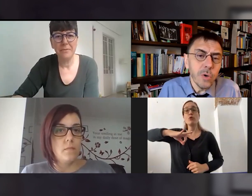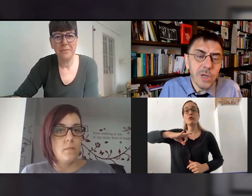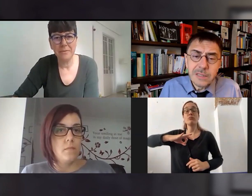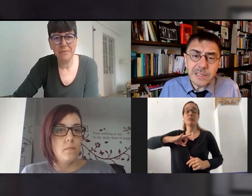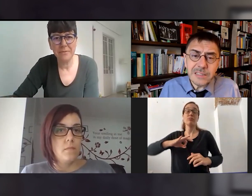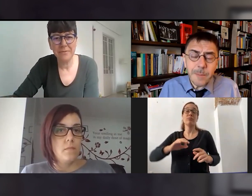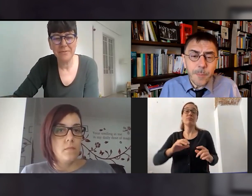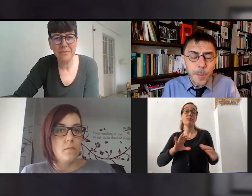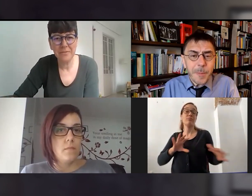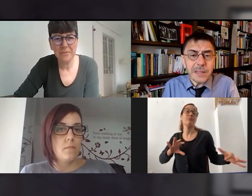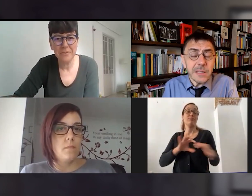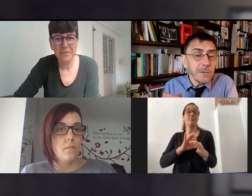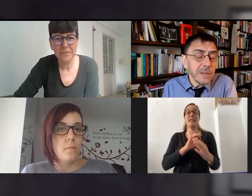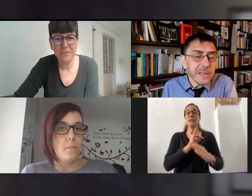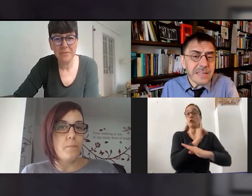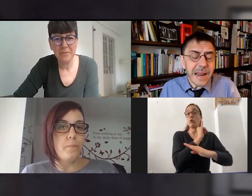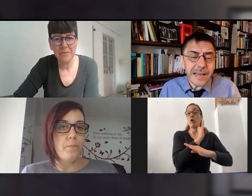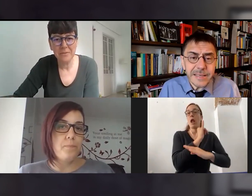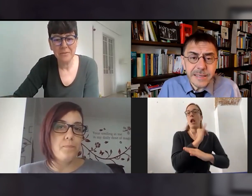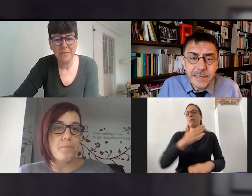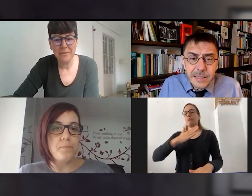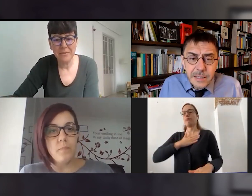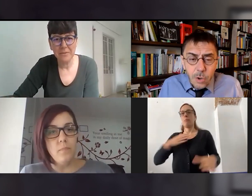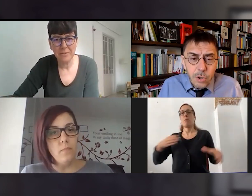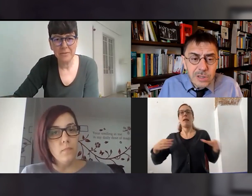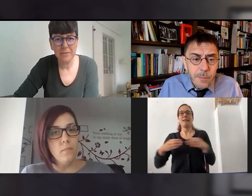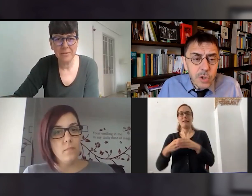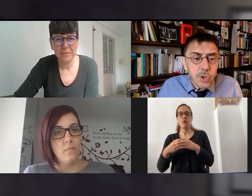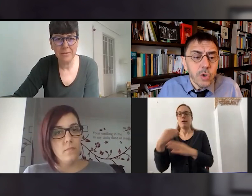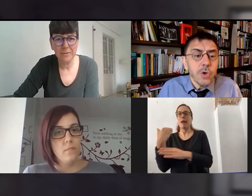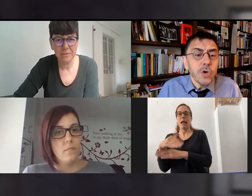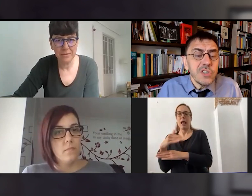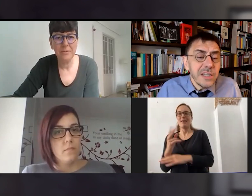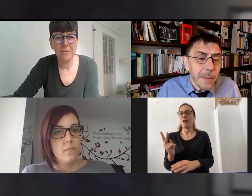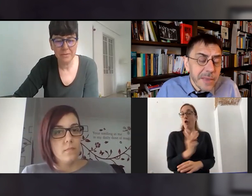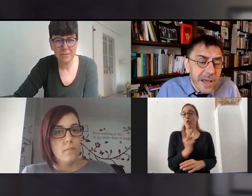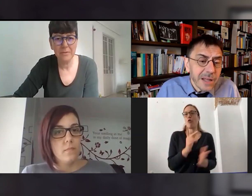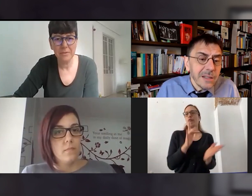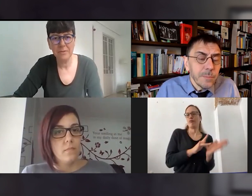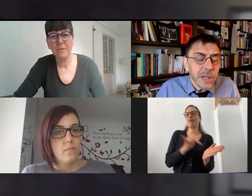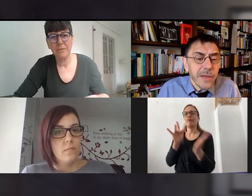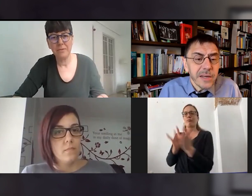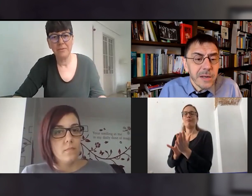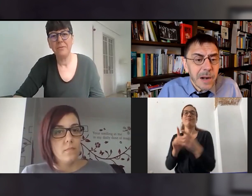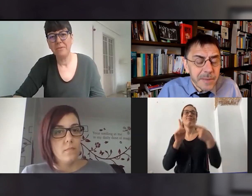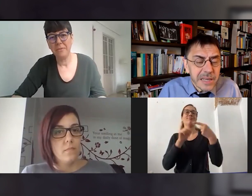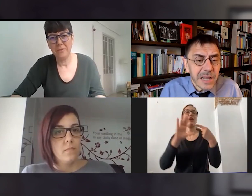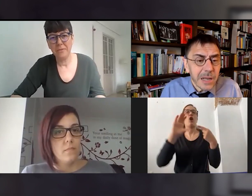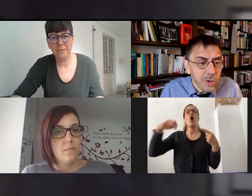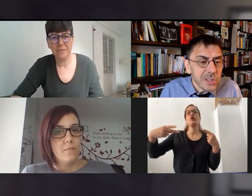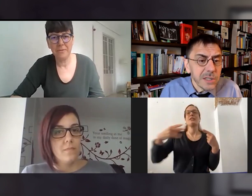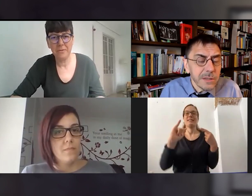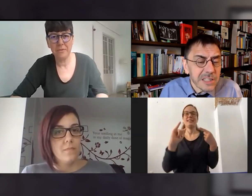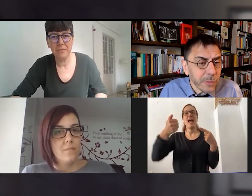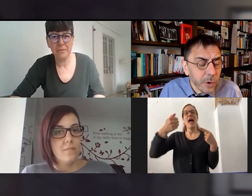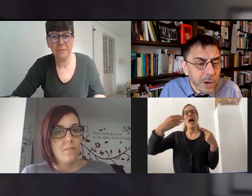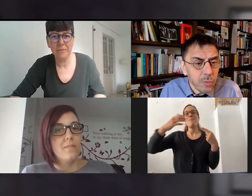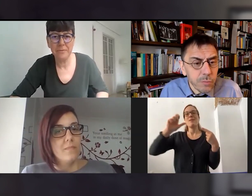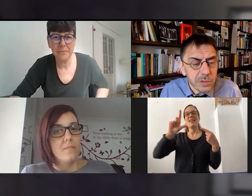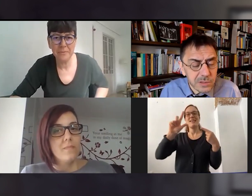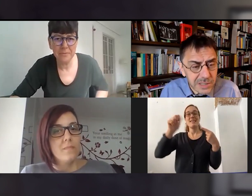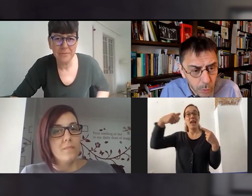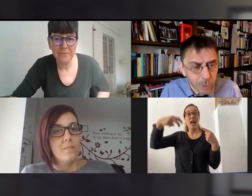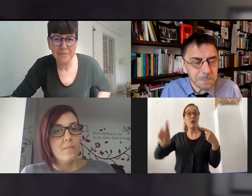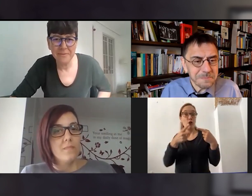como desde el propio partido y desde la calle. Hoy contamos con Conchi Avellán, diputada en el Parlamento catalán. Conchi, desde Barcelona,